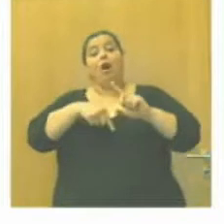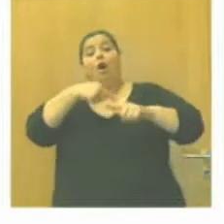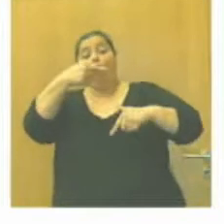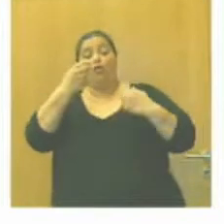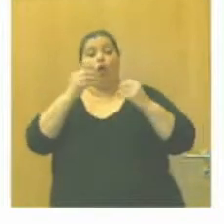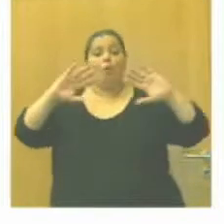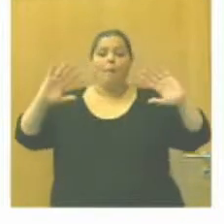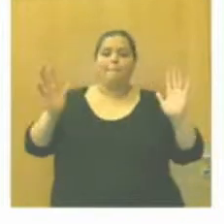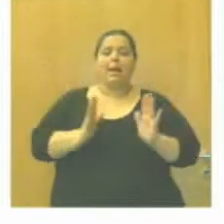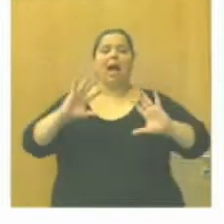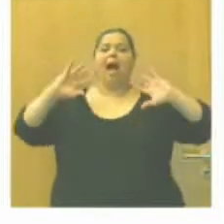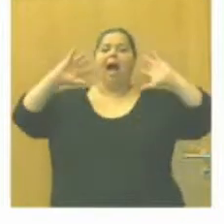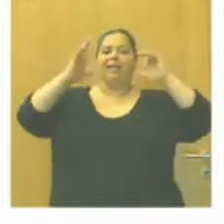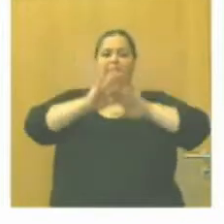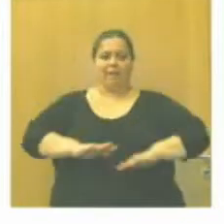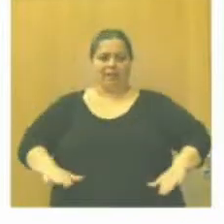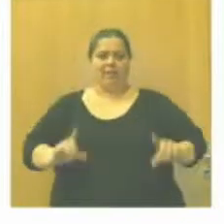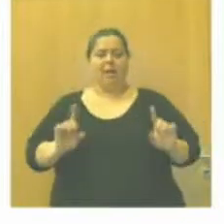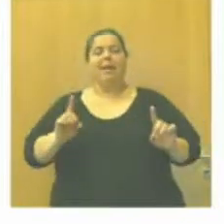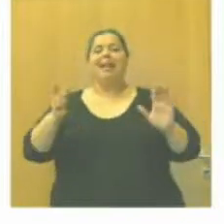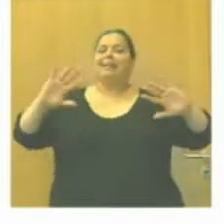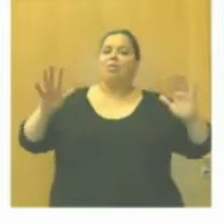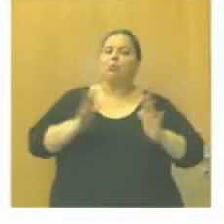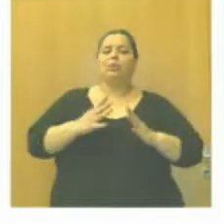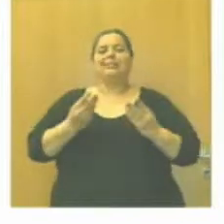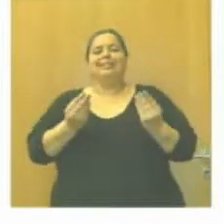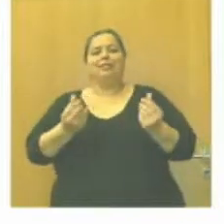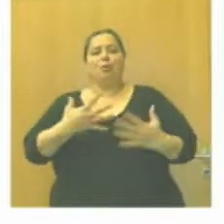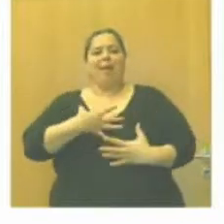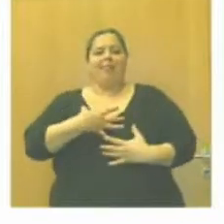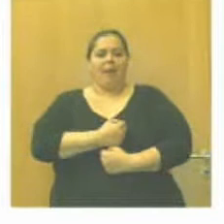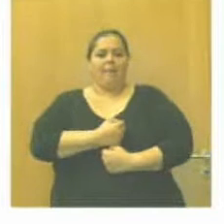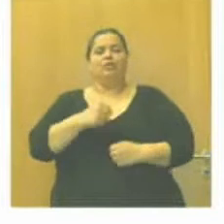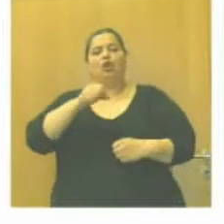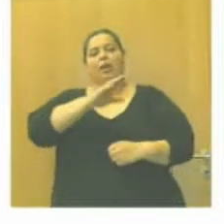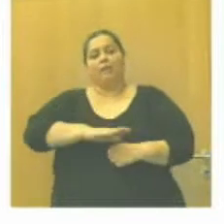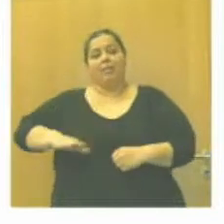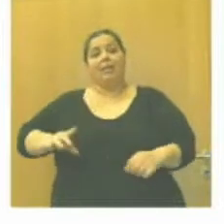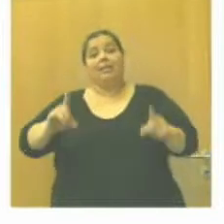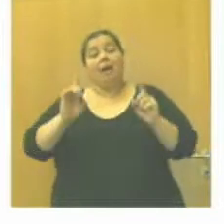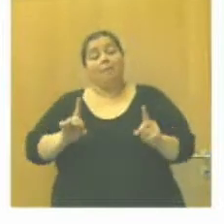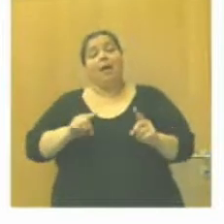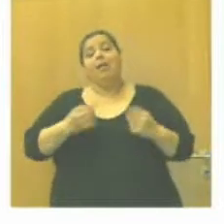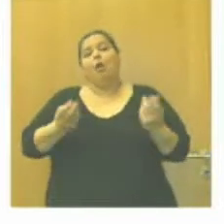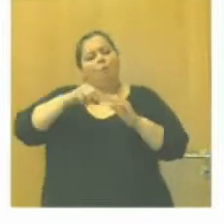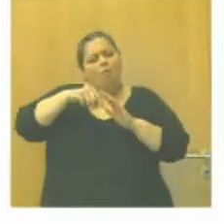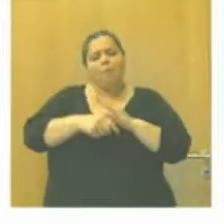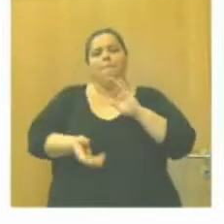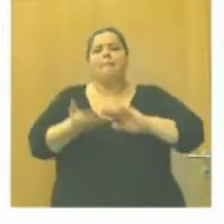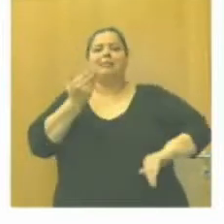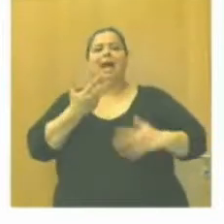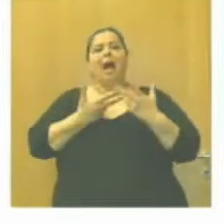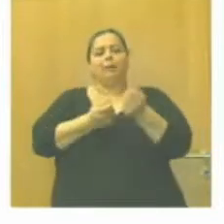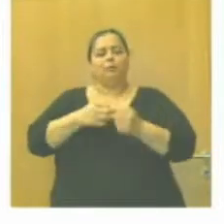agresividad infantil, reducir los síntomas de la depresión infantil y aumentar el apoyo social de la familia. Y fue